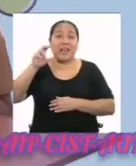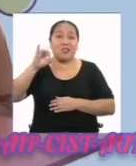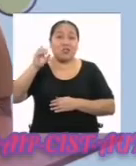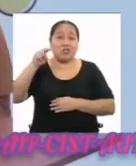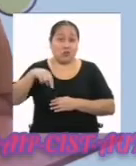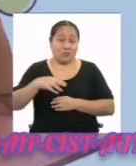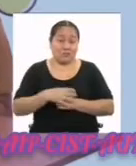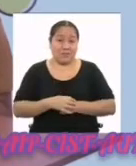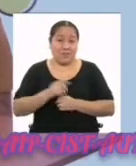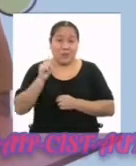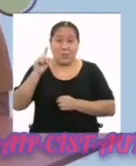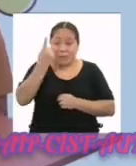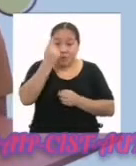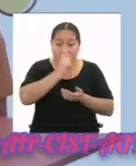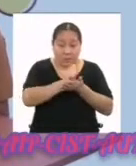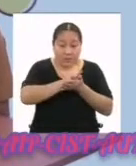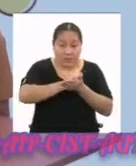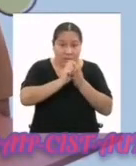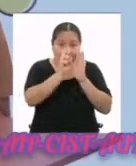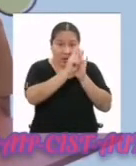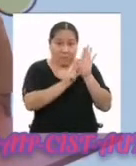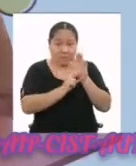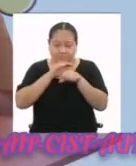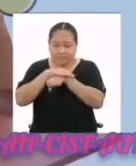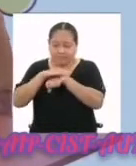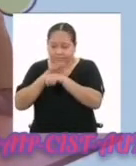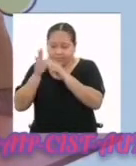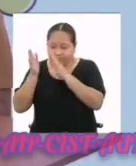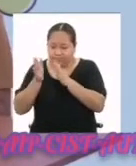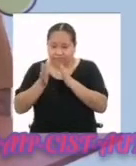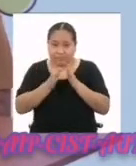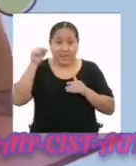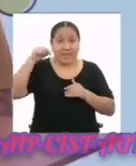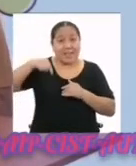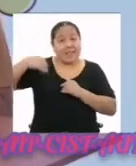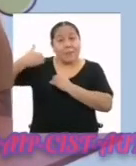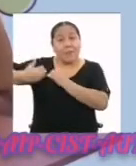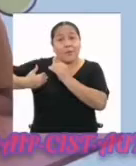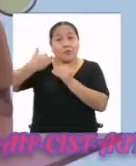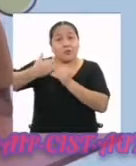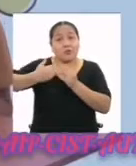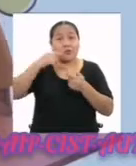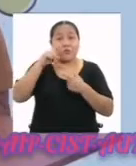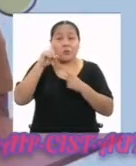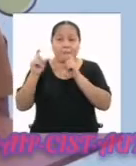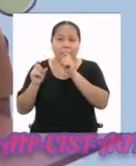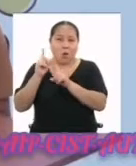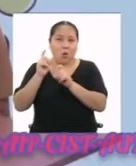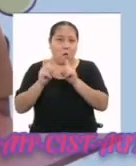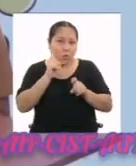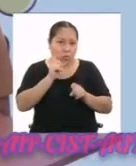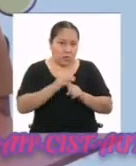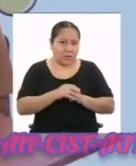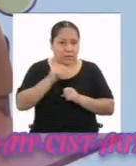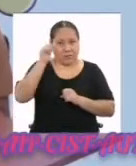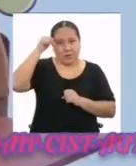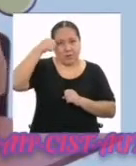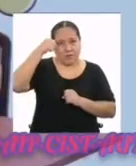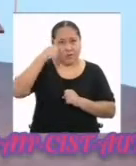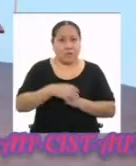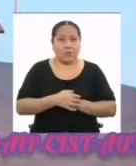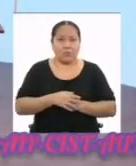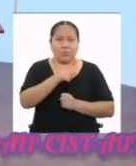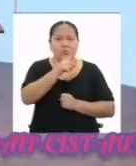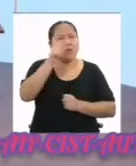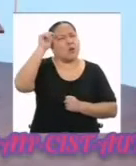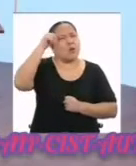hacer para escribir un reglamento es planificarlo. Y dentro de este proceso habían ciertas preguntas que debíamos hacernos.